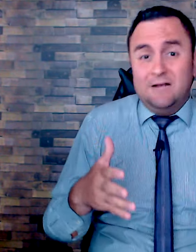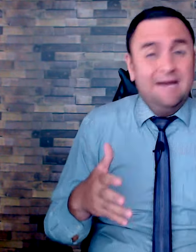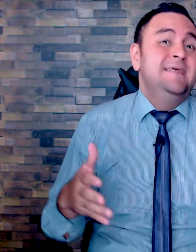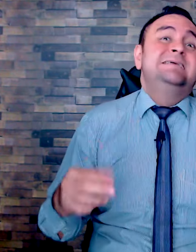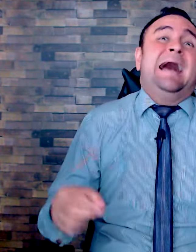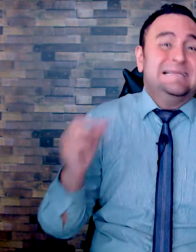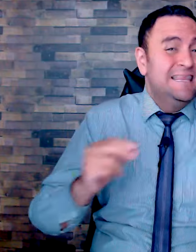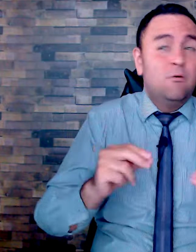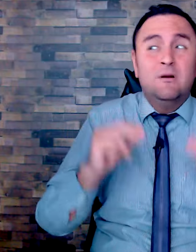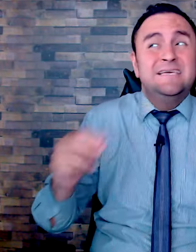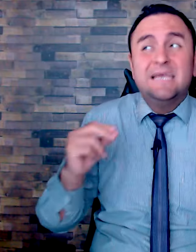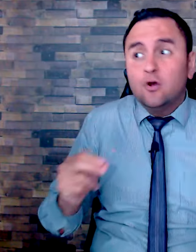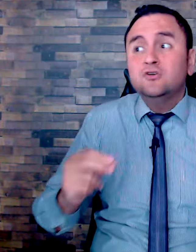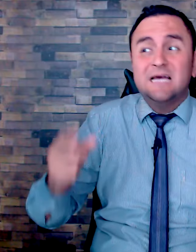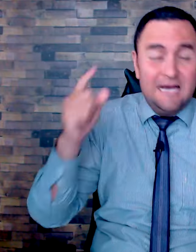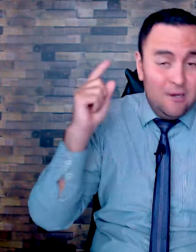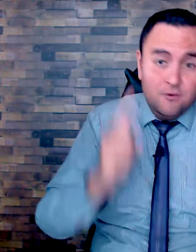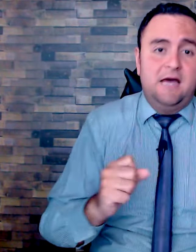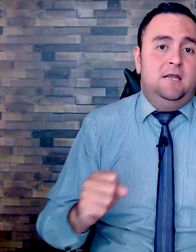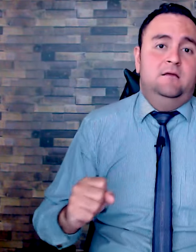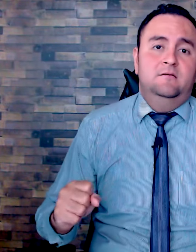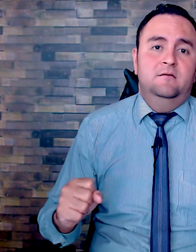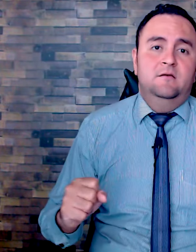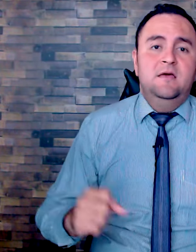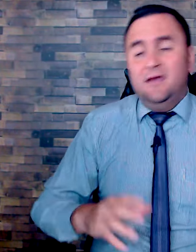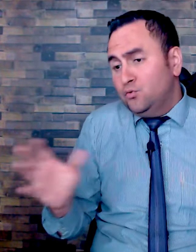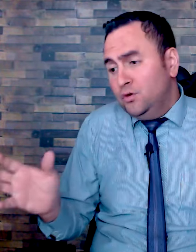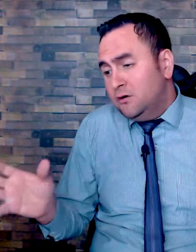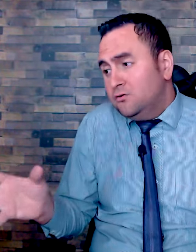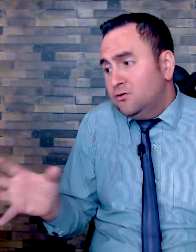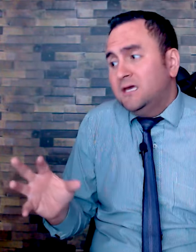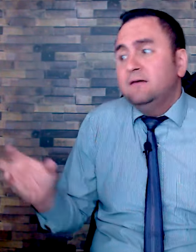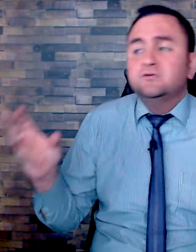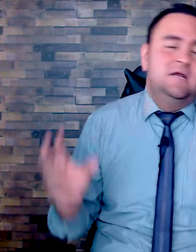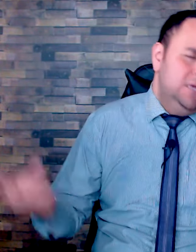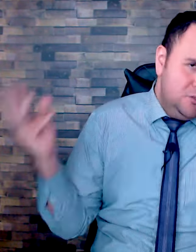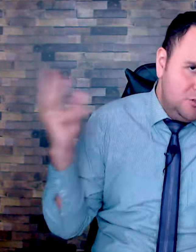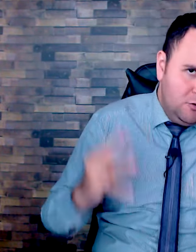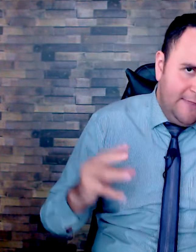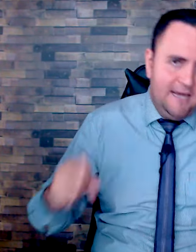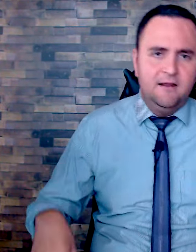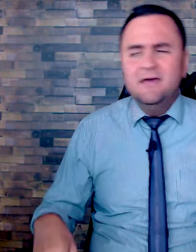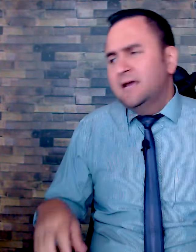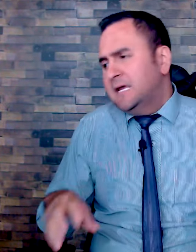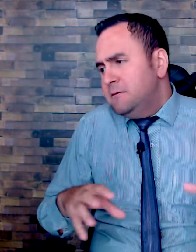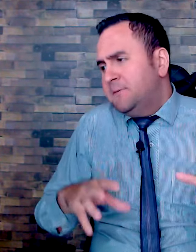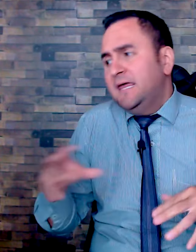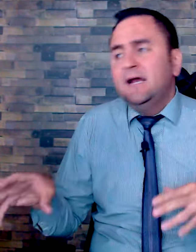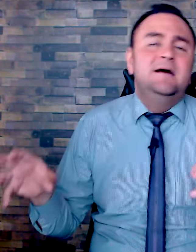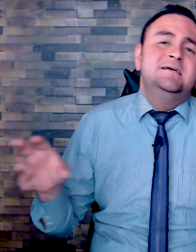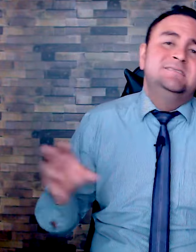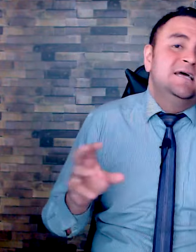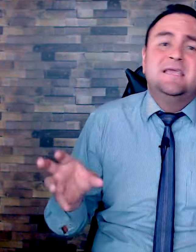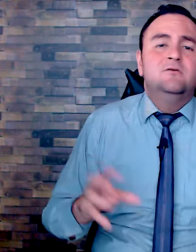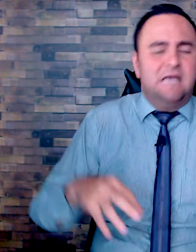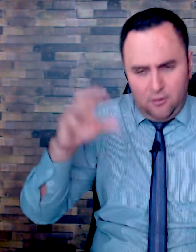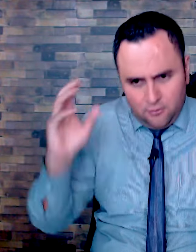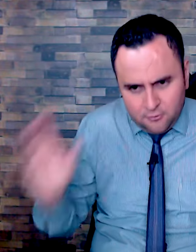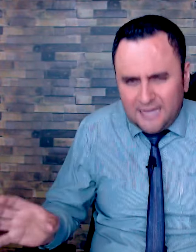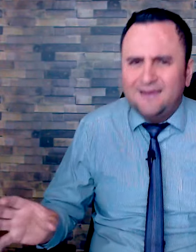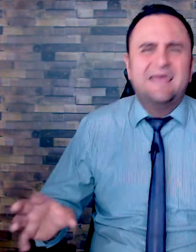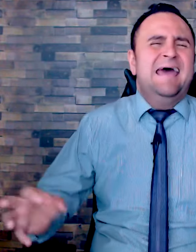los hogares antes de cualquier cosa, orar. Que tu hijo no quiere buscar de Dios, orar. Que mi pareja está tal